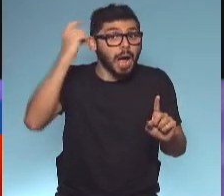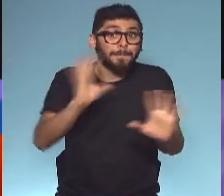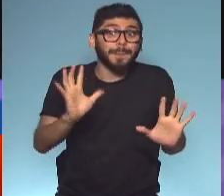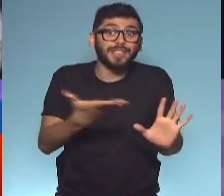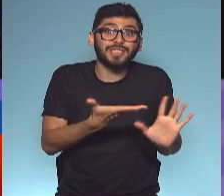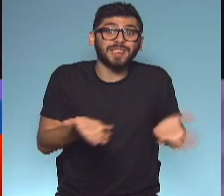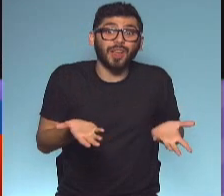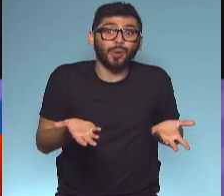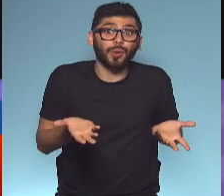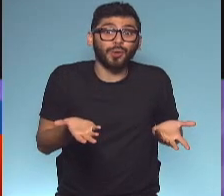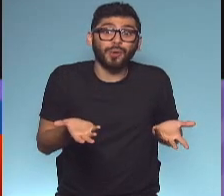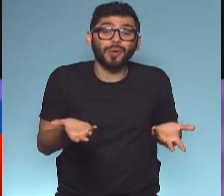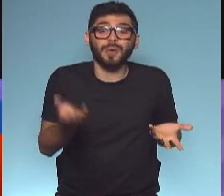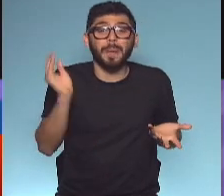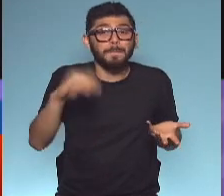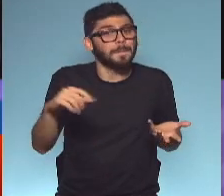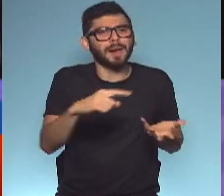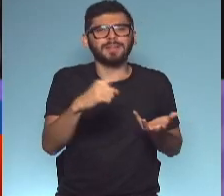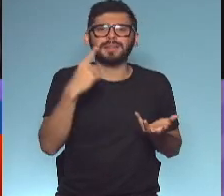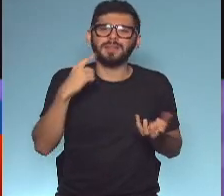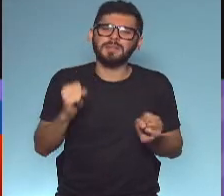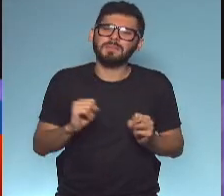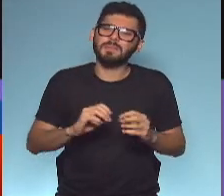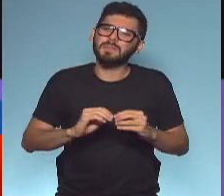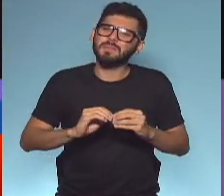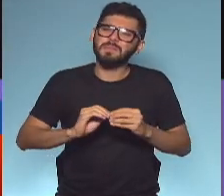más, le crean un grave problema